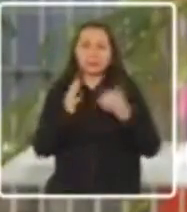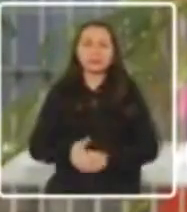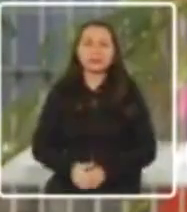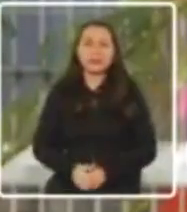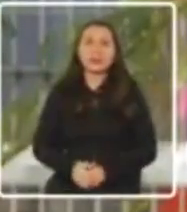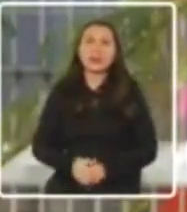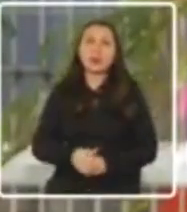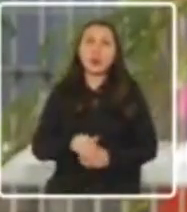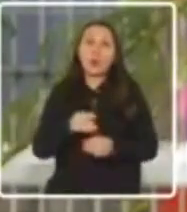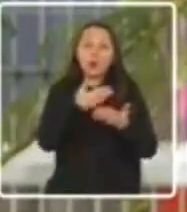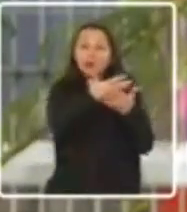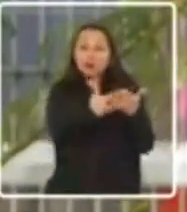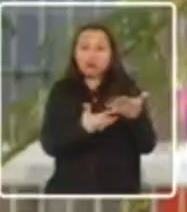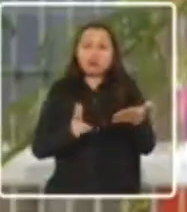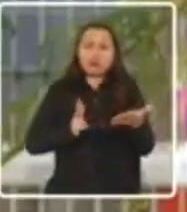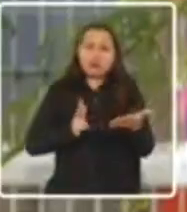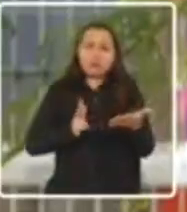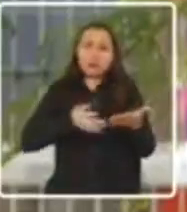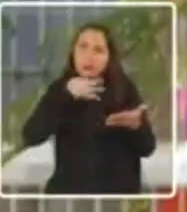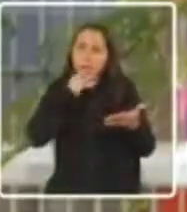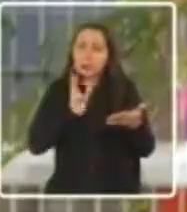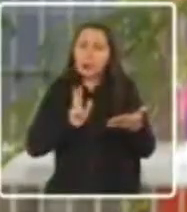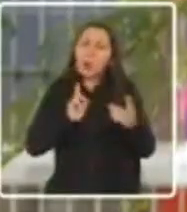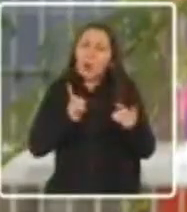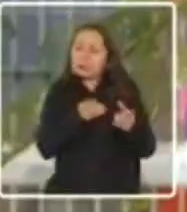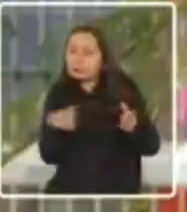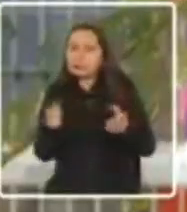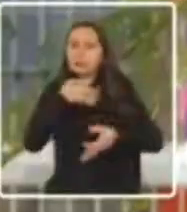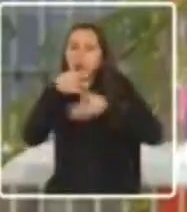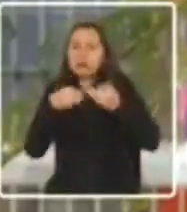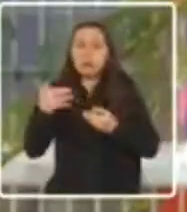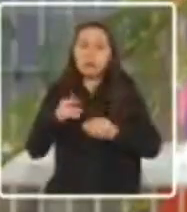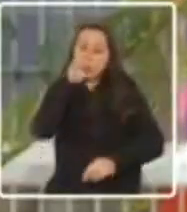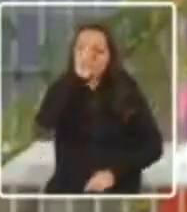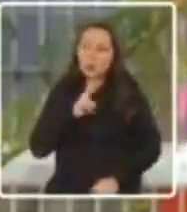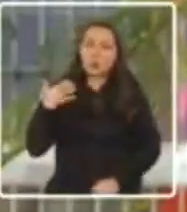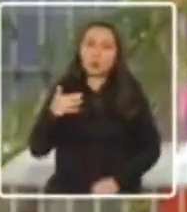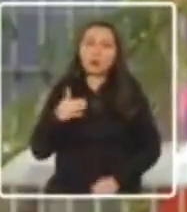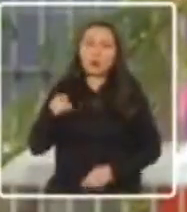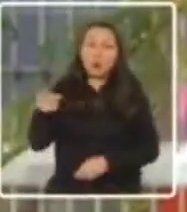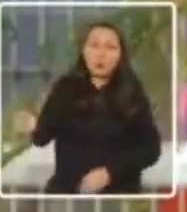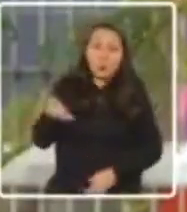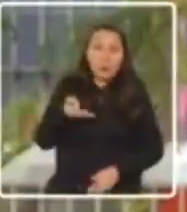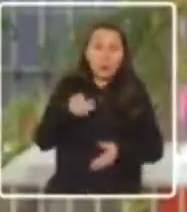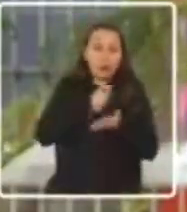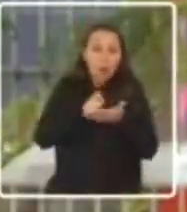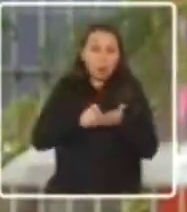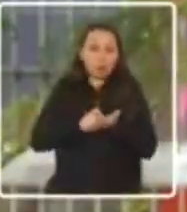en donde salirse del protocolo por su gente, por su pueblo, es parte también importante de su rol. Así que tomo lo que me dijo, anoté.